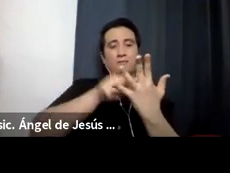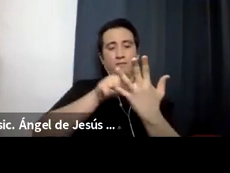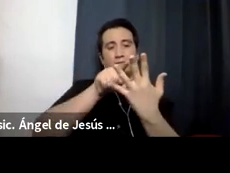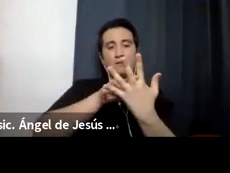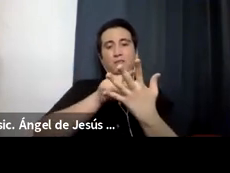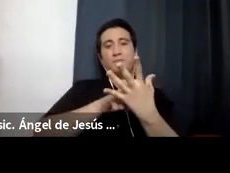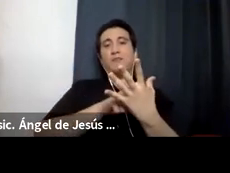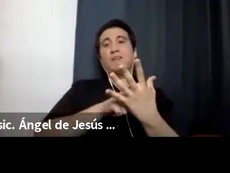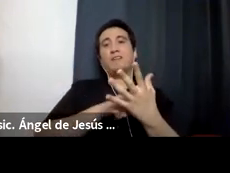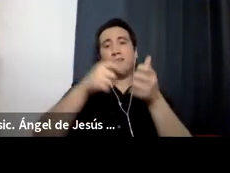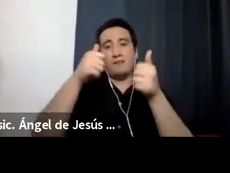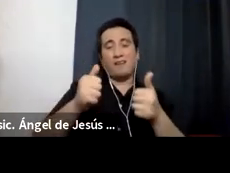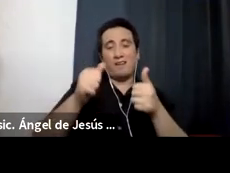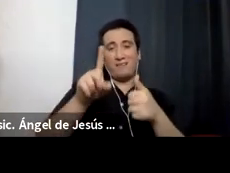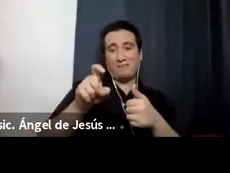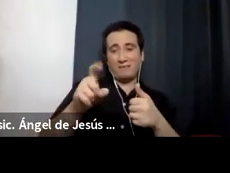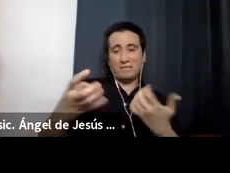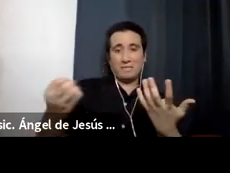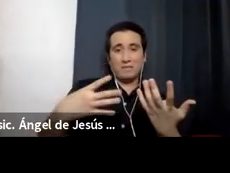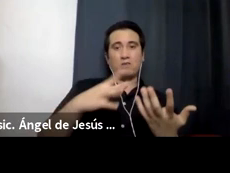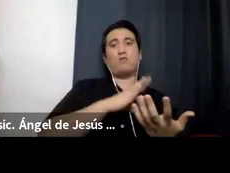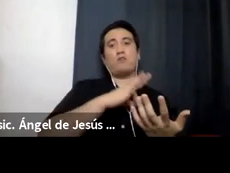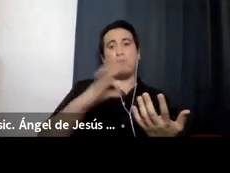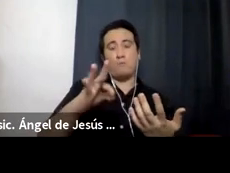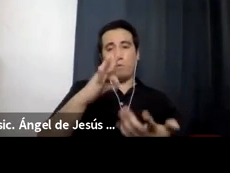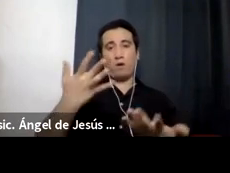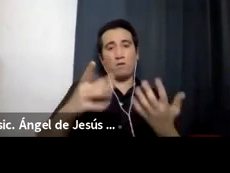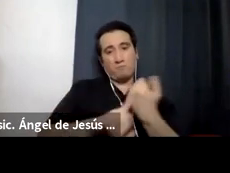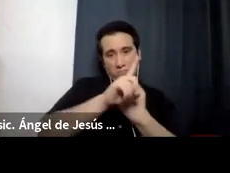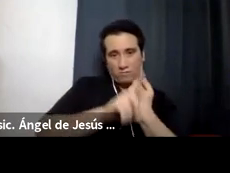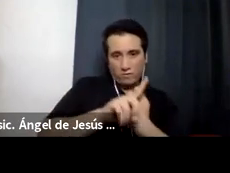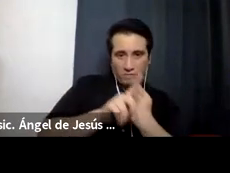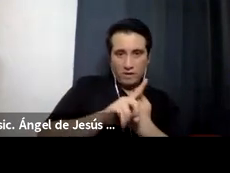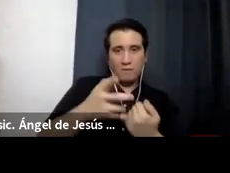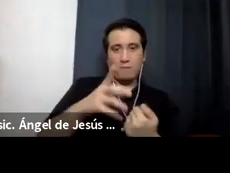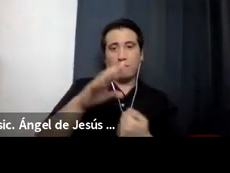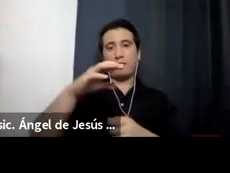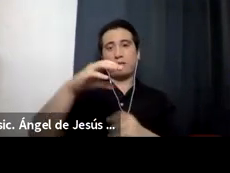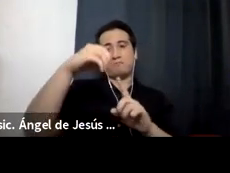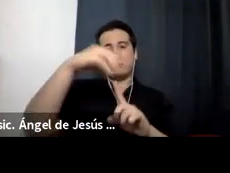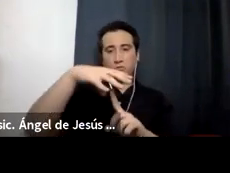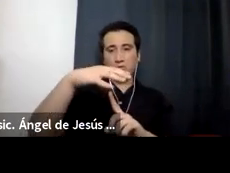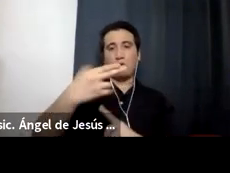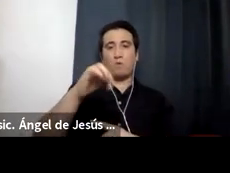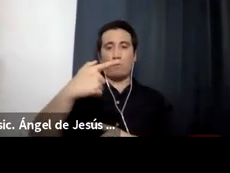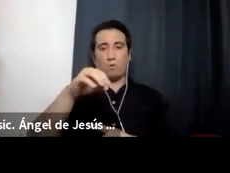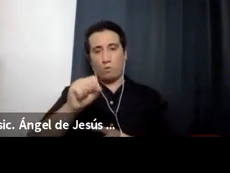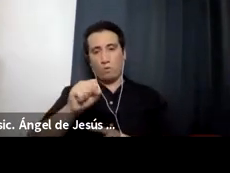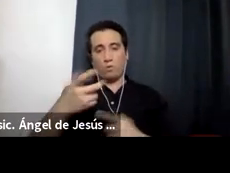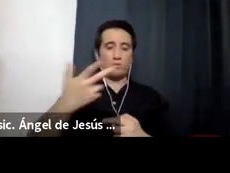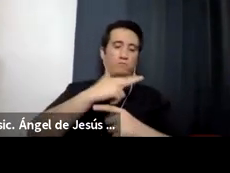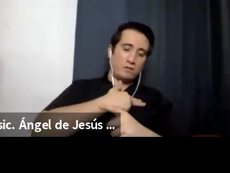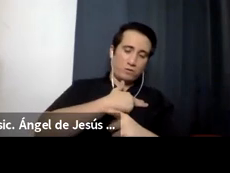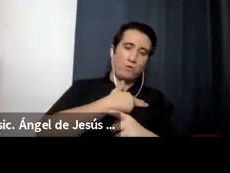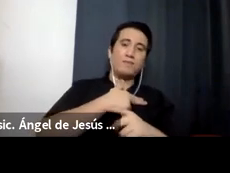queda húmedo y esa humedad puede ocasionar rosaduras, puede ocasionar hongos y puede ocasionar lesiones. Entonces,